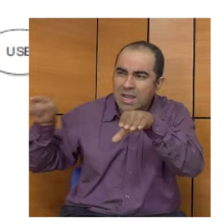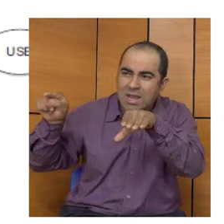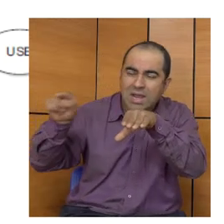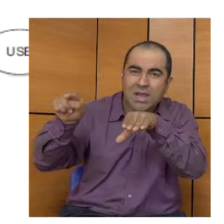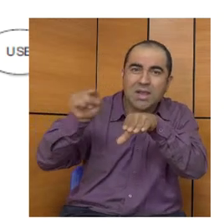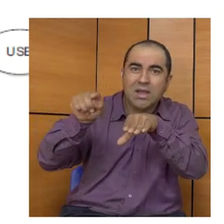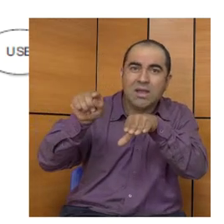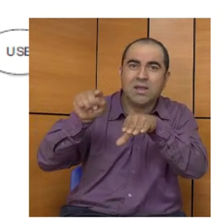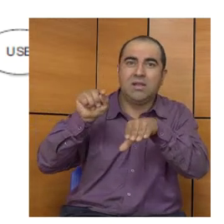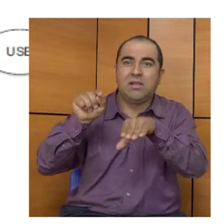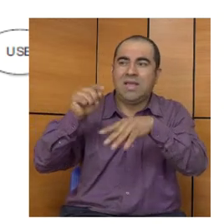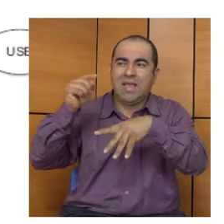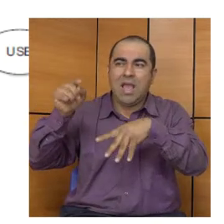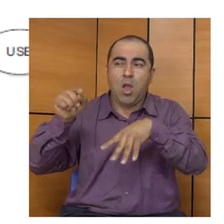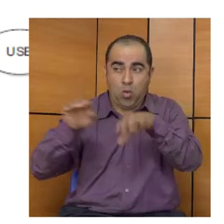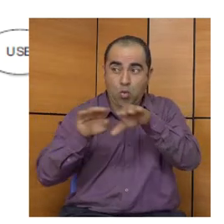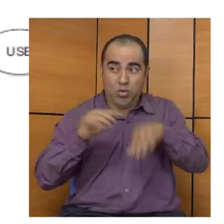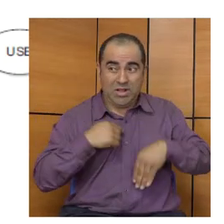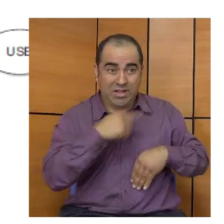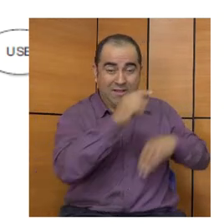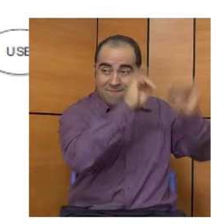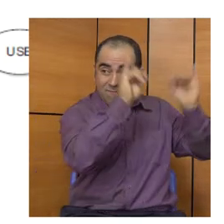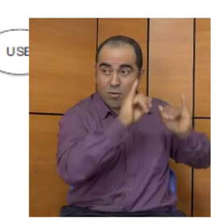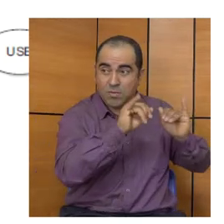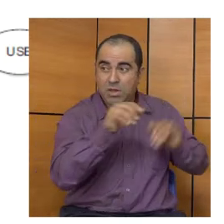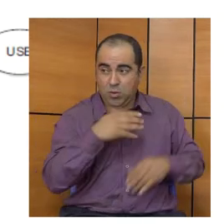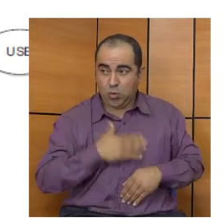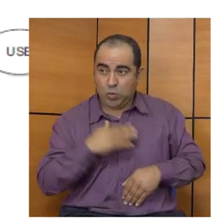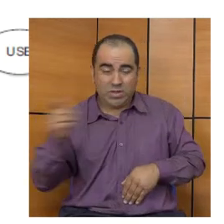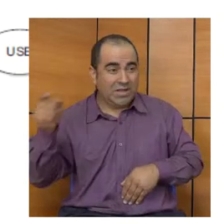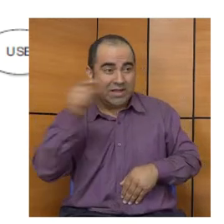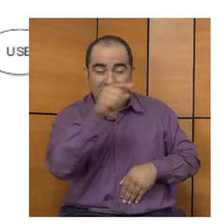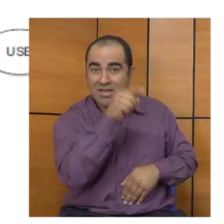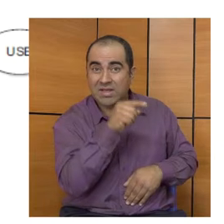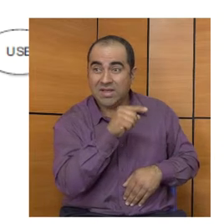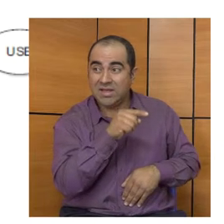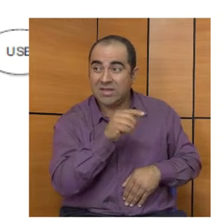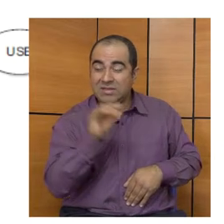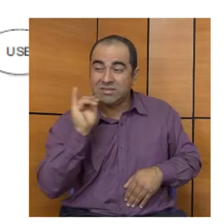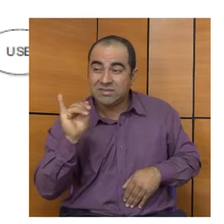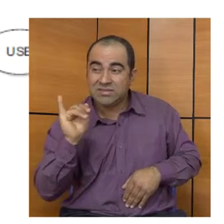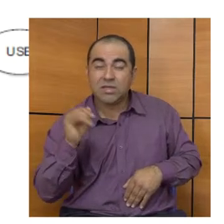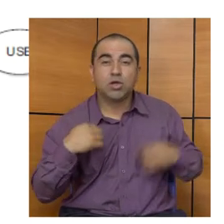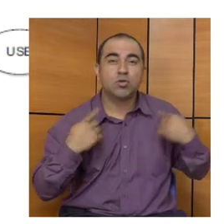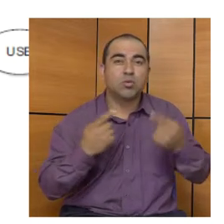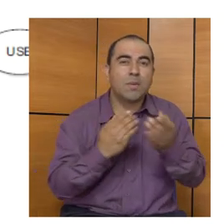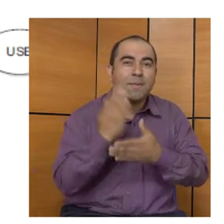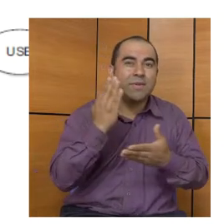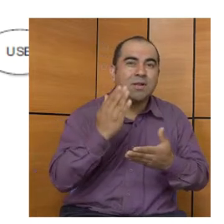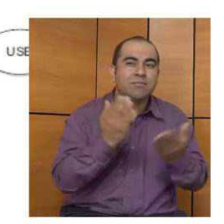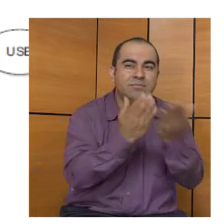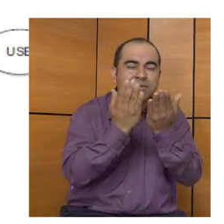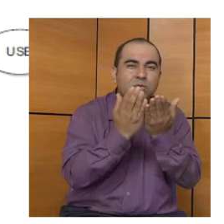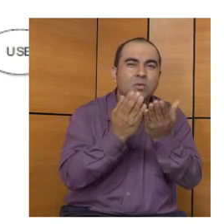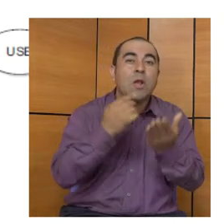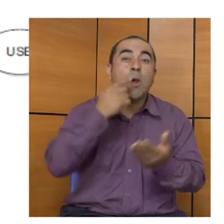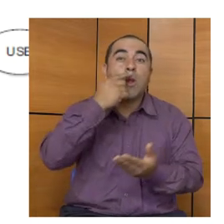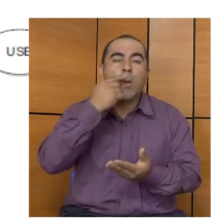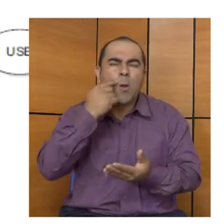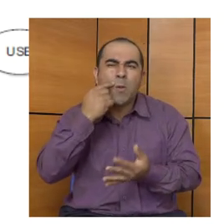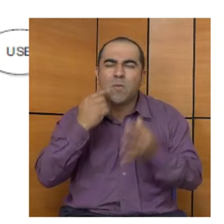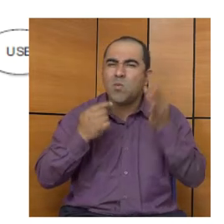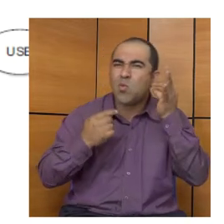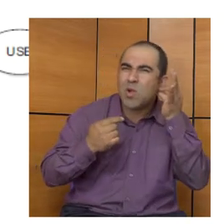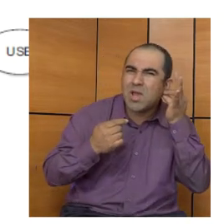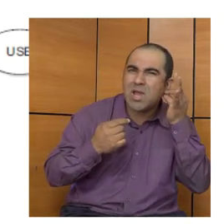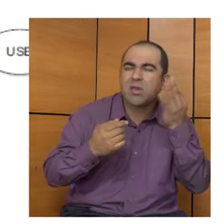ese estereotipo o no. Para eso empezamos estudiando el género.